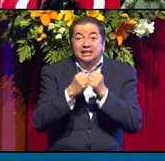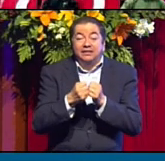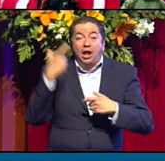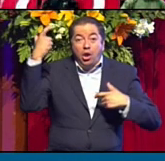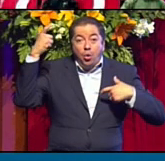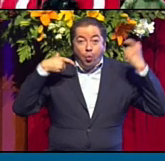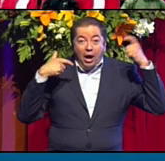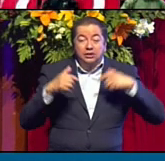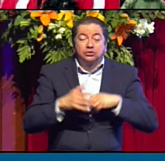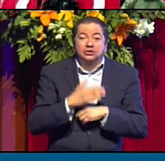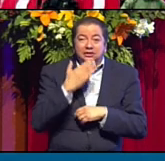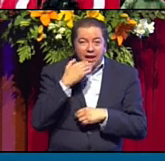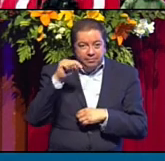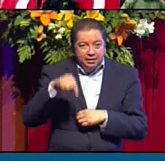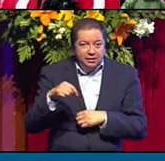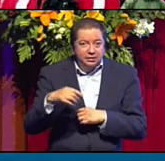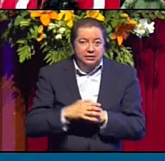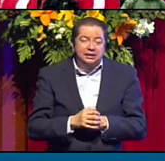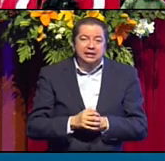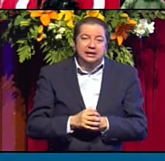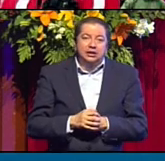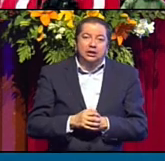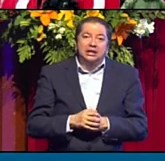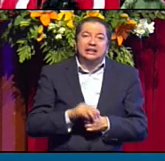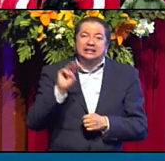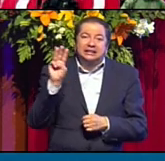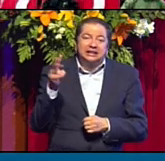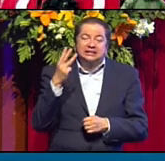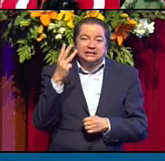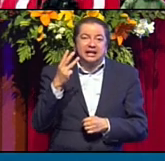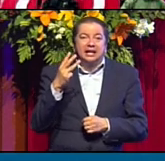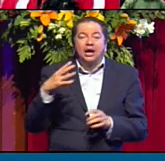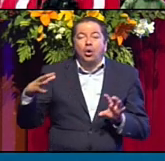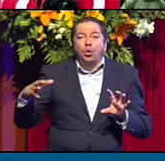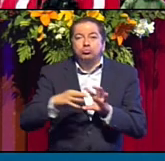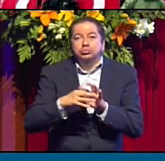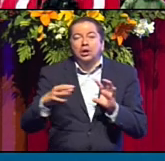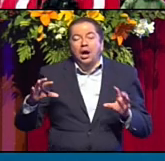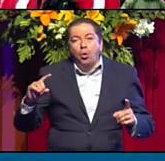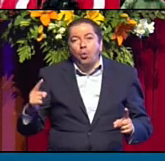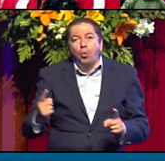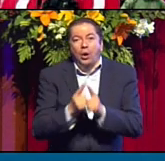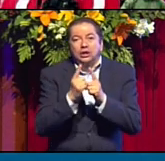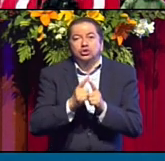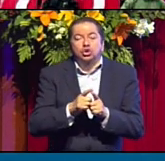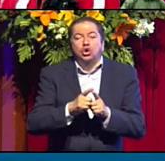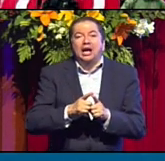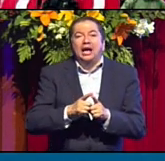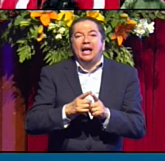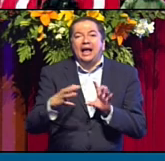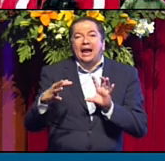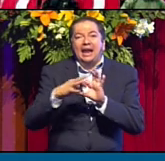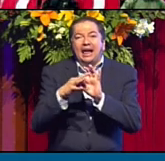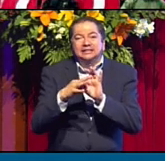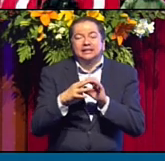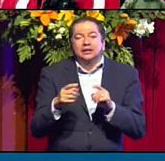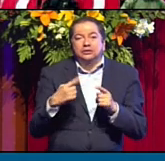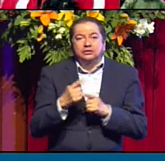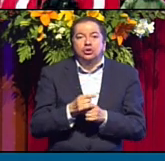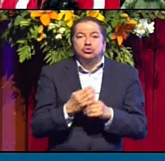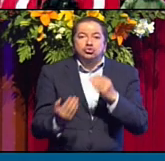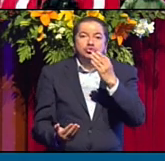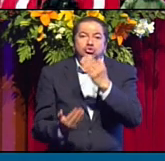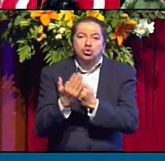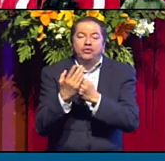mano del tercer encuentro de Enlace, y de esa manera se realizó nuevamente subir las